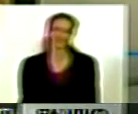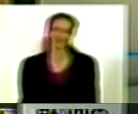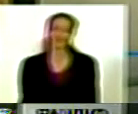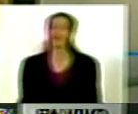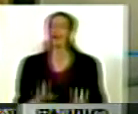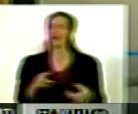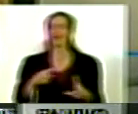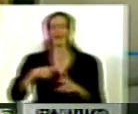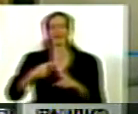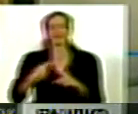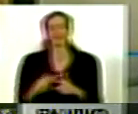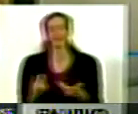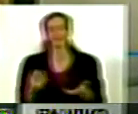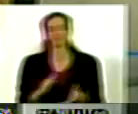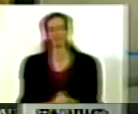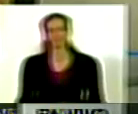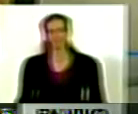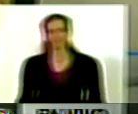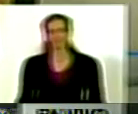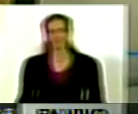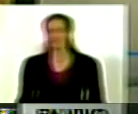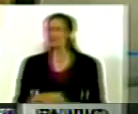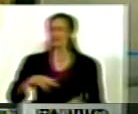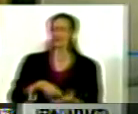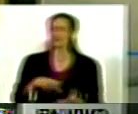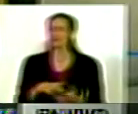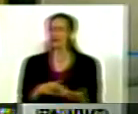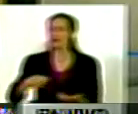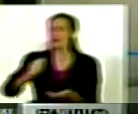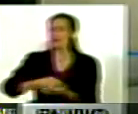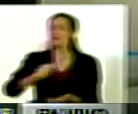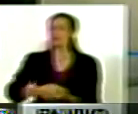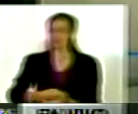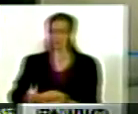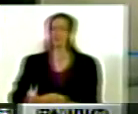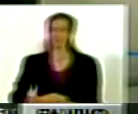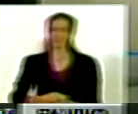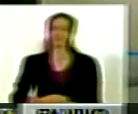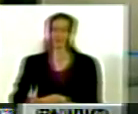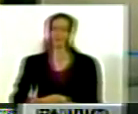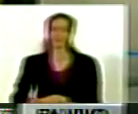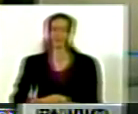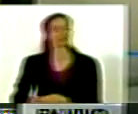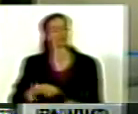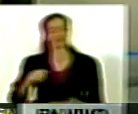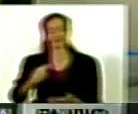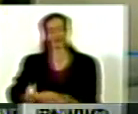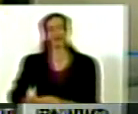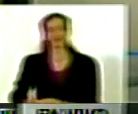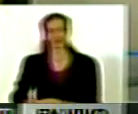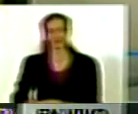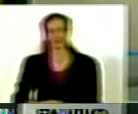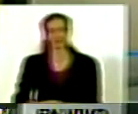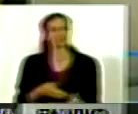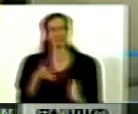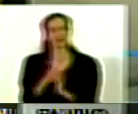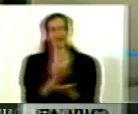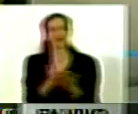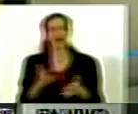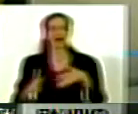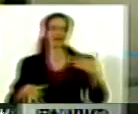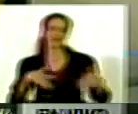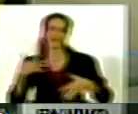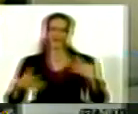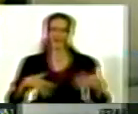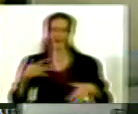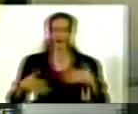¡Indestructible! Entonces, fíjate, esto significa una inversión. Una inversión para todas las